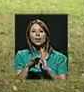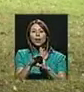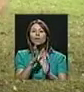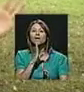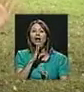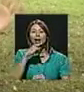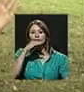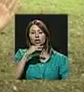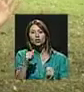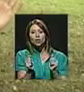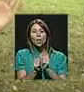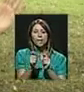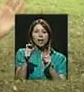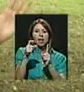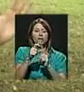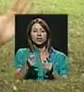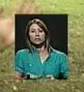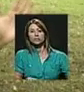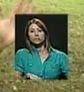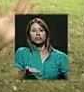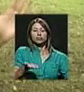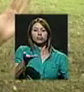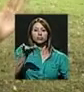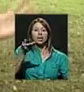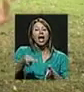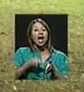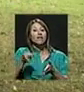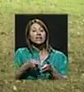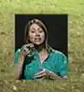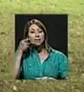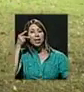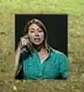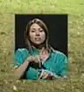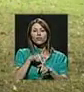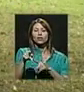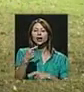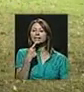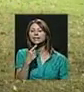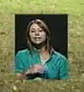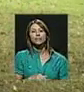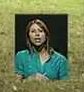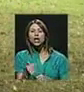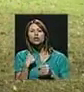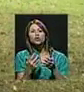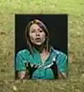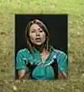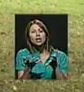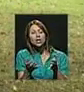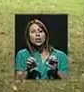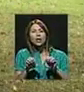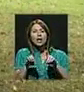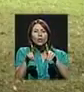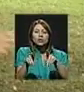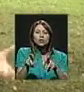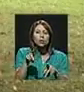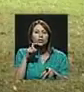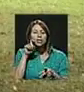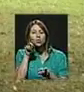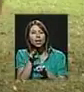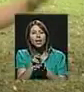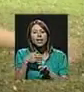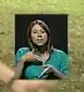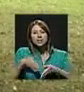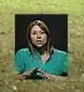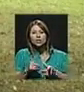con una cuestión muy intelectual. A veces padres, especialmente profesionales, dicen, yo quiero darle educación de la sexualidad a mis hijos y entonces